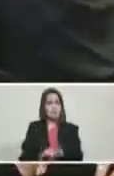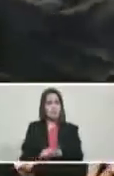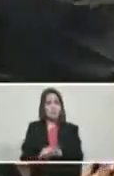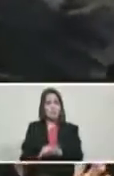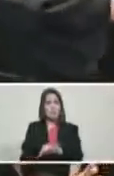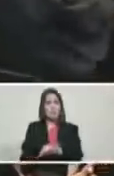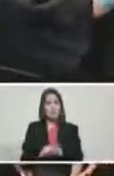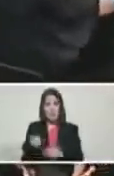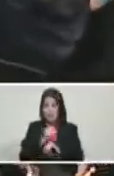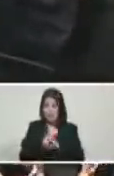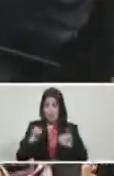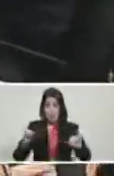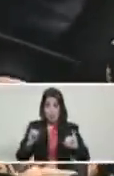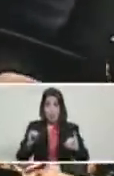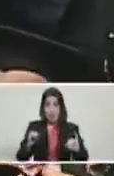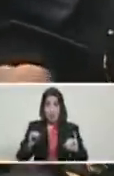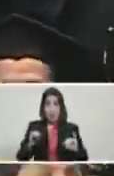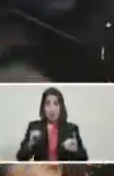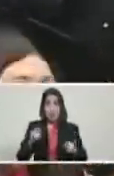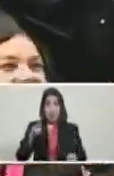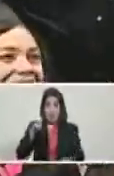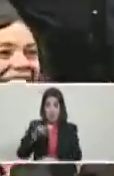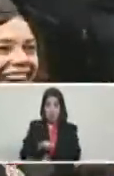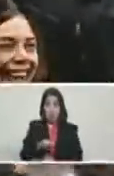Apenas termine el acto van a tener su tableta ahí.